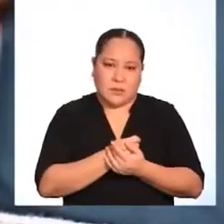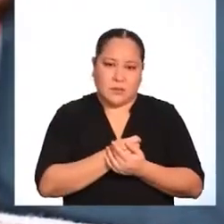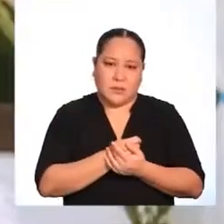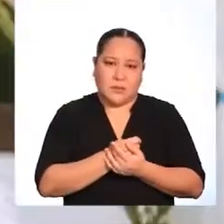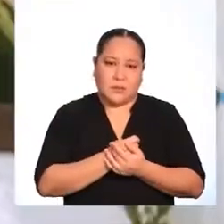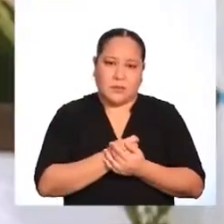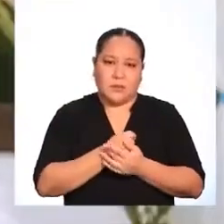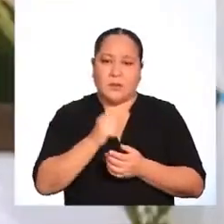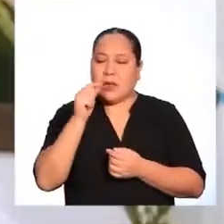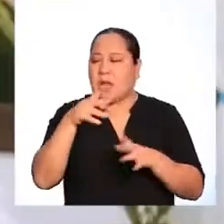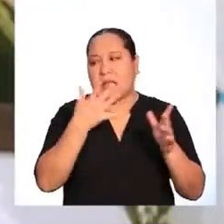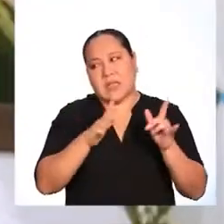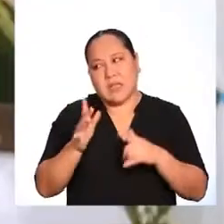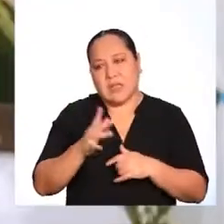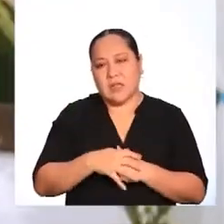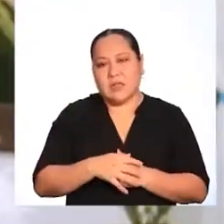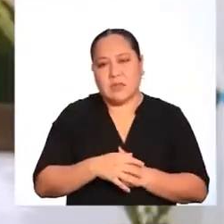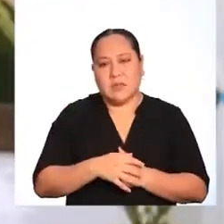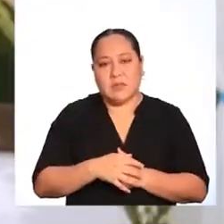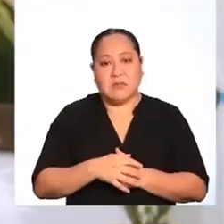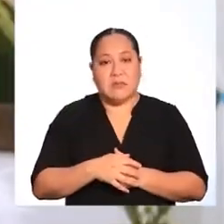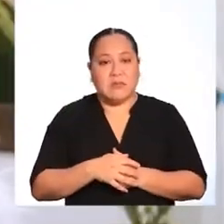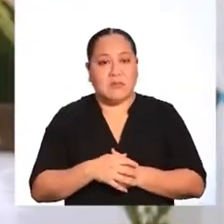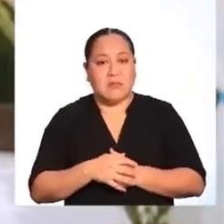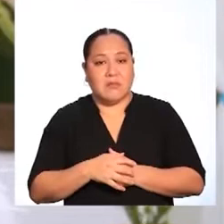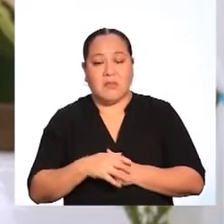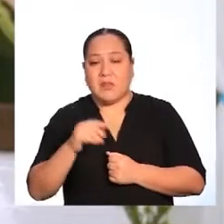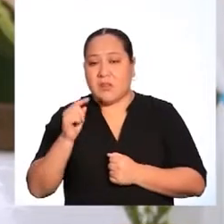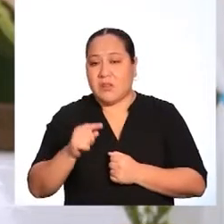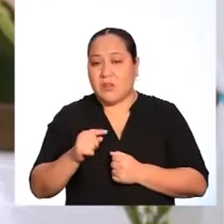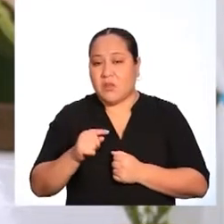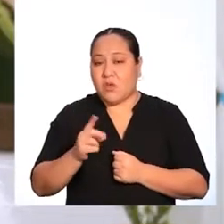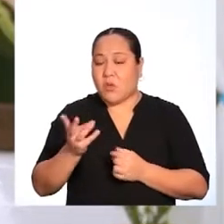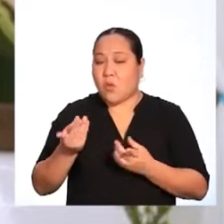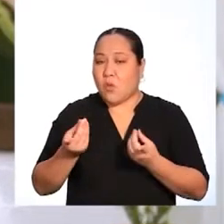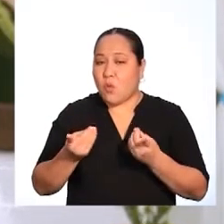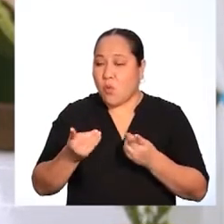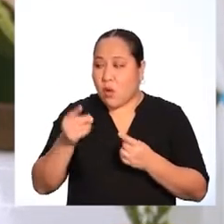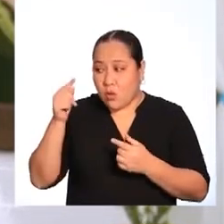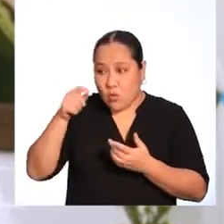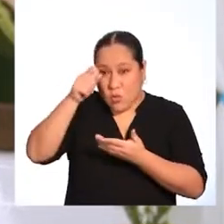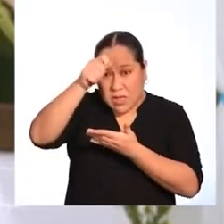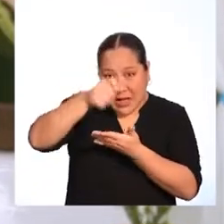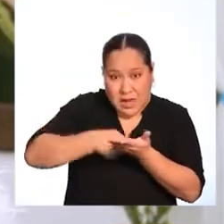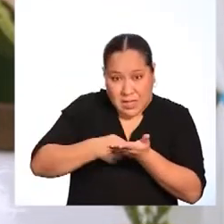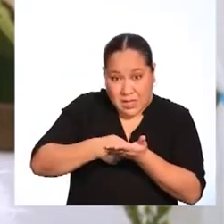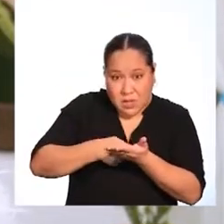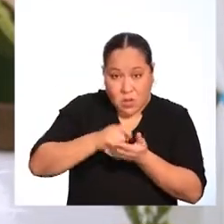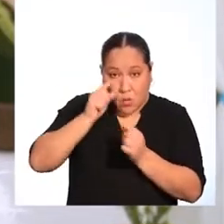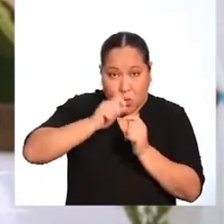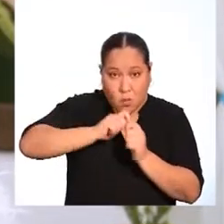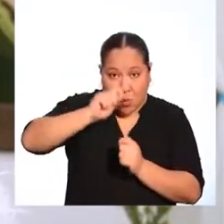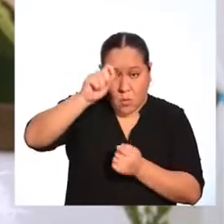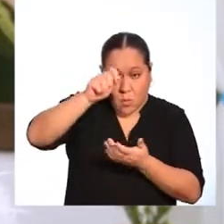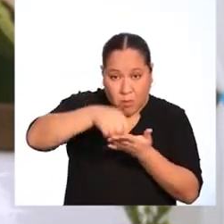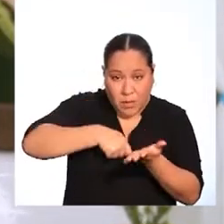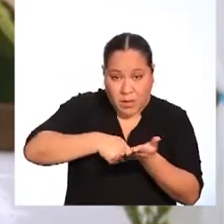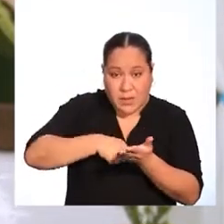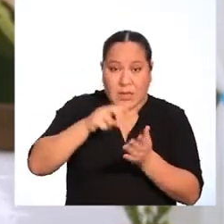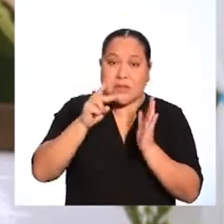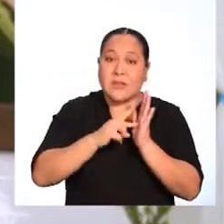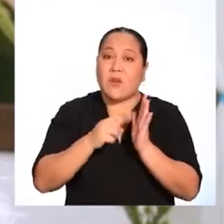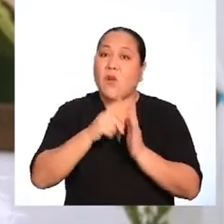rayita ya está ya está ok entonces cuando hagas esa rayita ópalo te